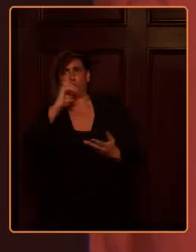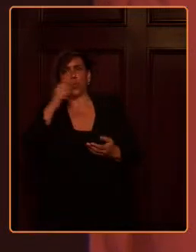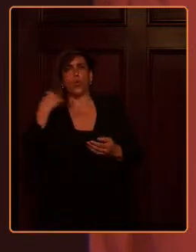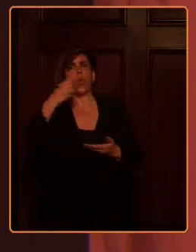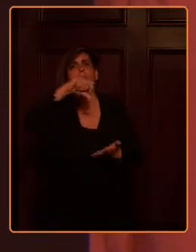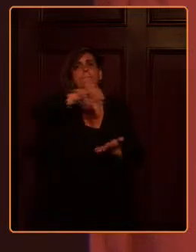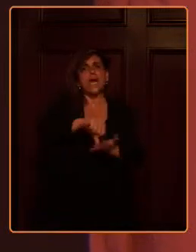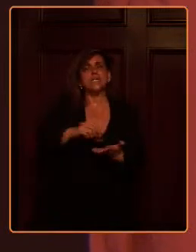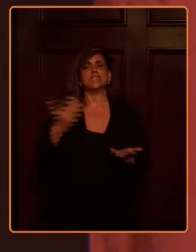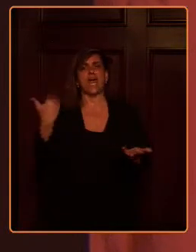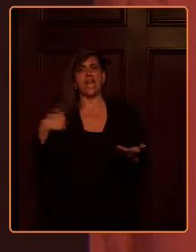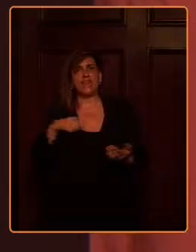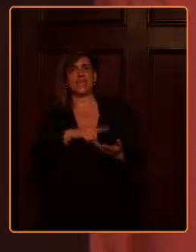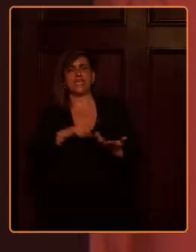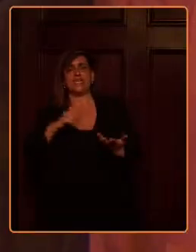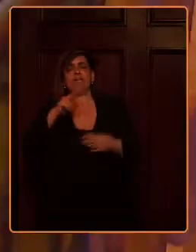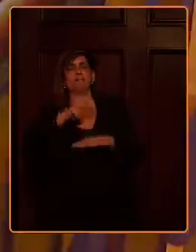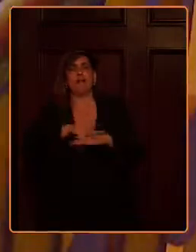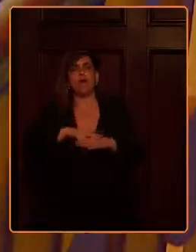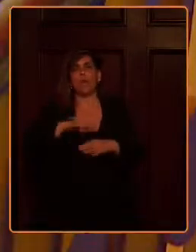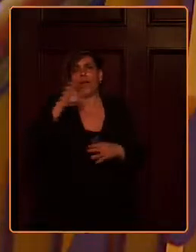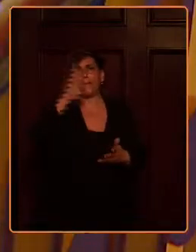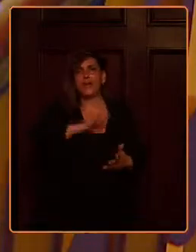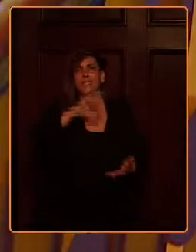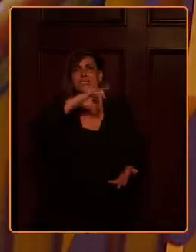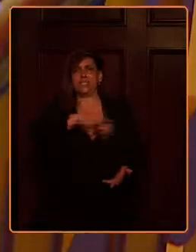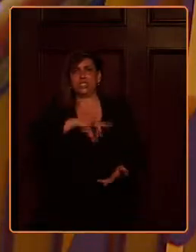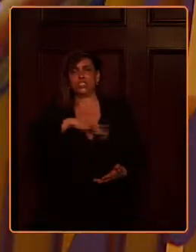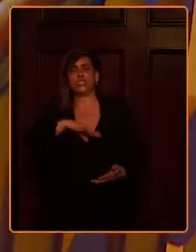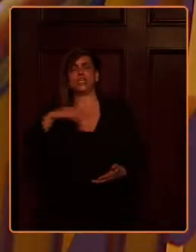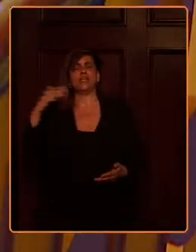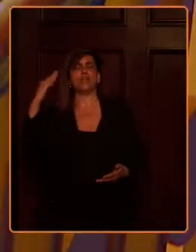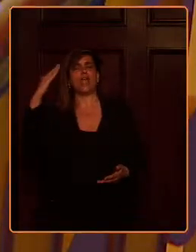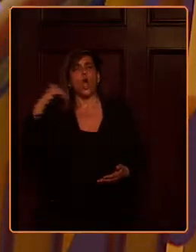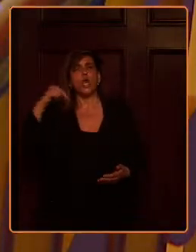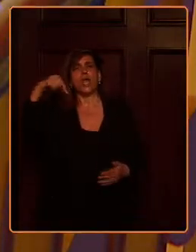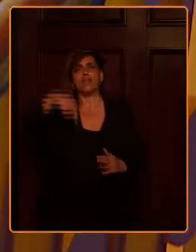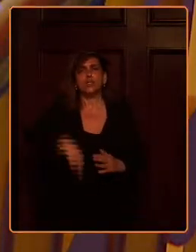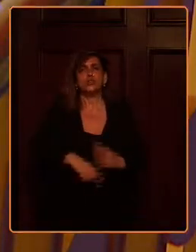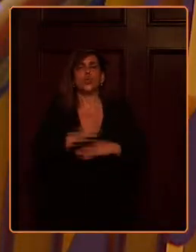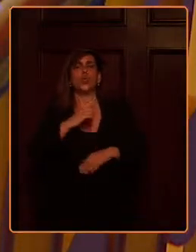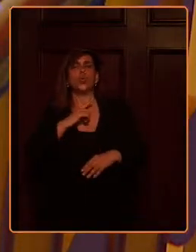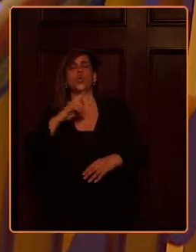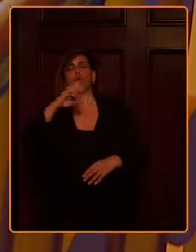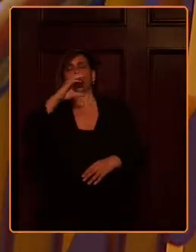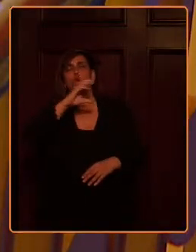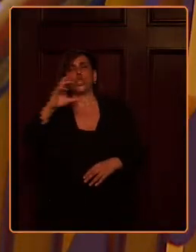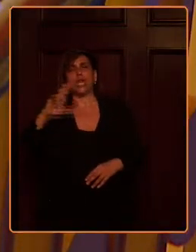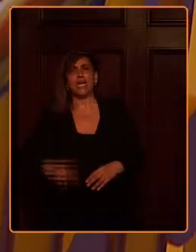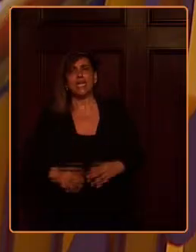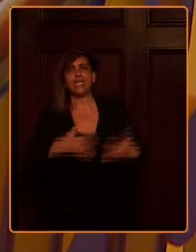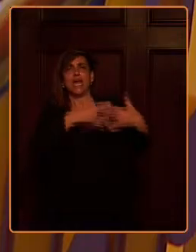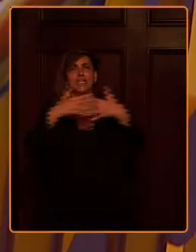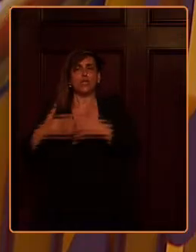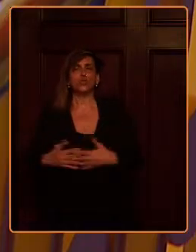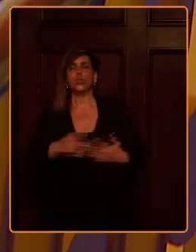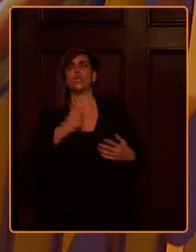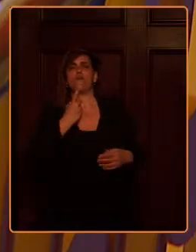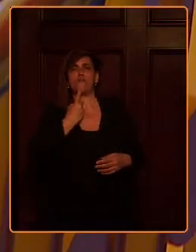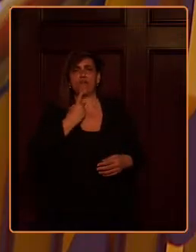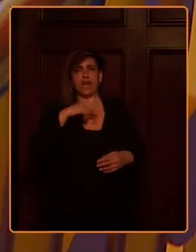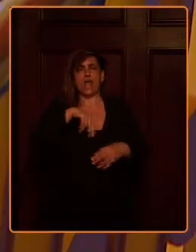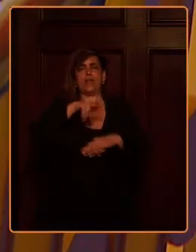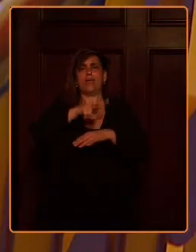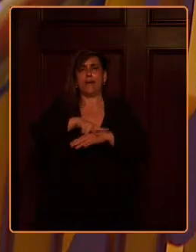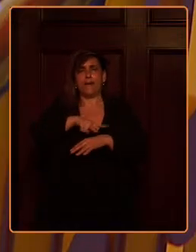como Argentina, Brasil, Paraguay, Chile, Corea del Sur, Costa Rica, Estados Unidos, Finlandia, México,